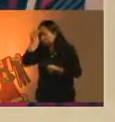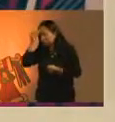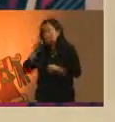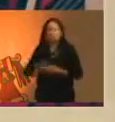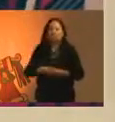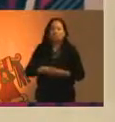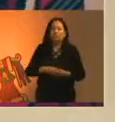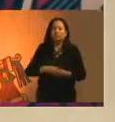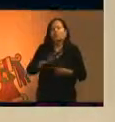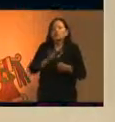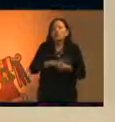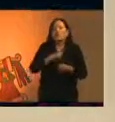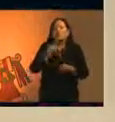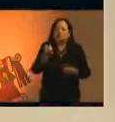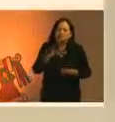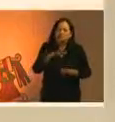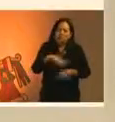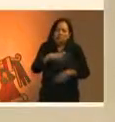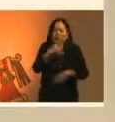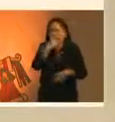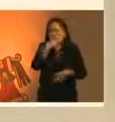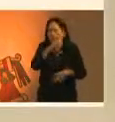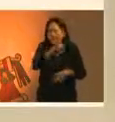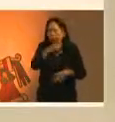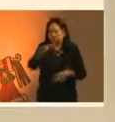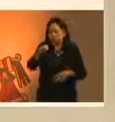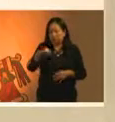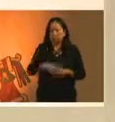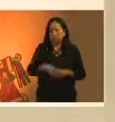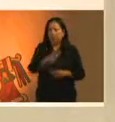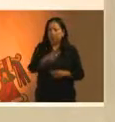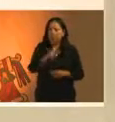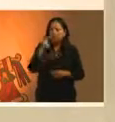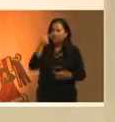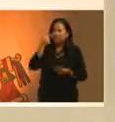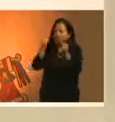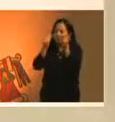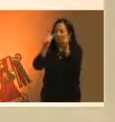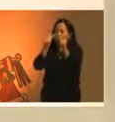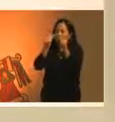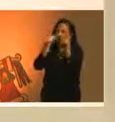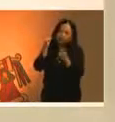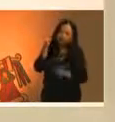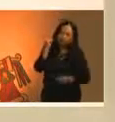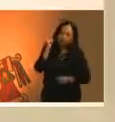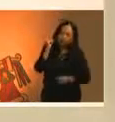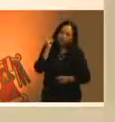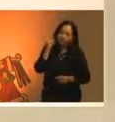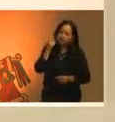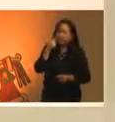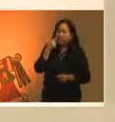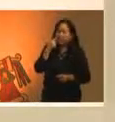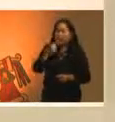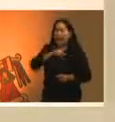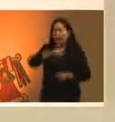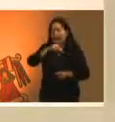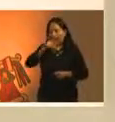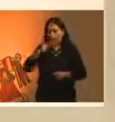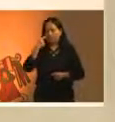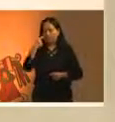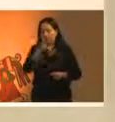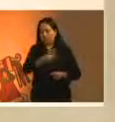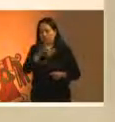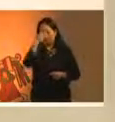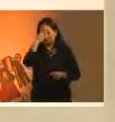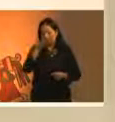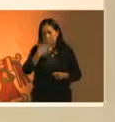talento principal de todo organizador sabía escuchar entonces con este talento aprendí